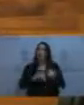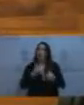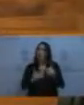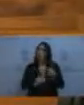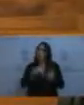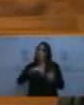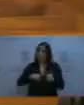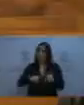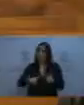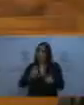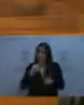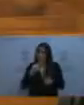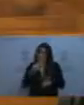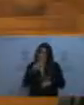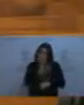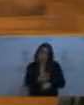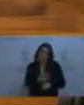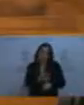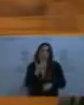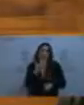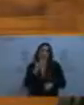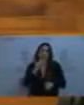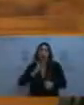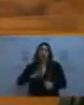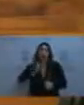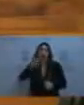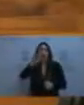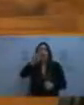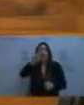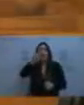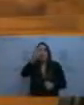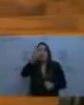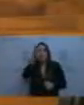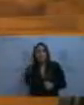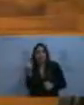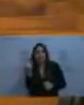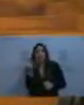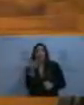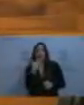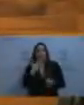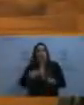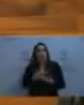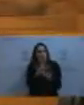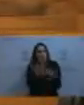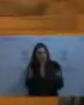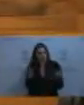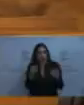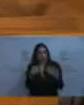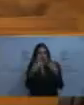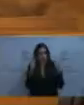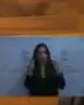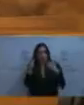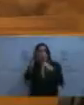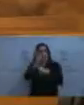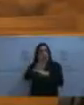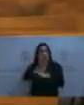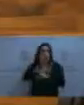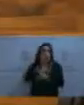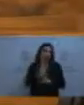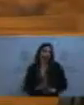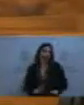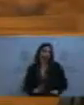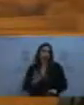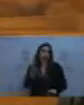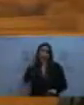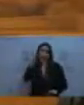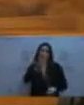esta Cámara, como en su día la del gerente de Vipasa, donde pese a hacer una oferta pública, al final el adjudicatario de la